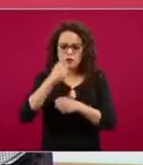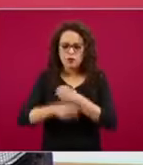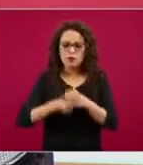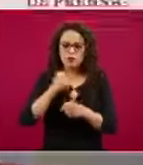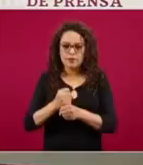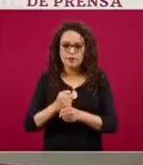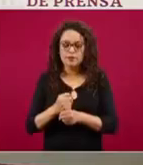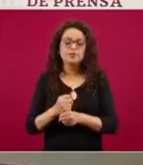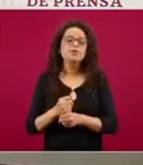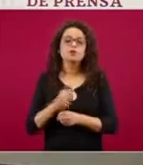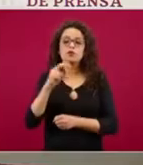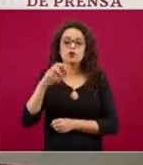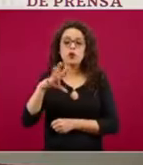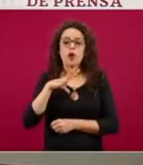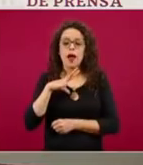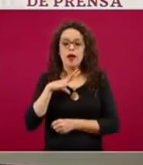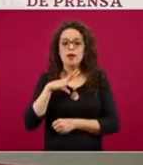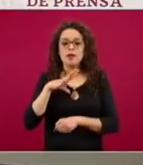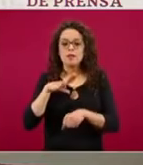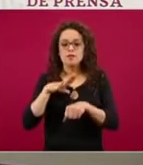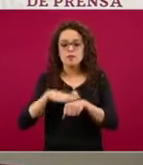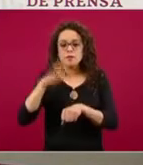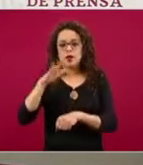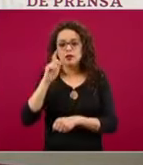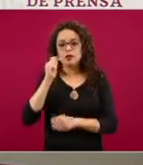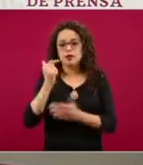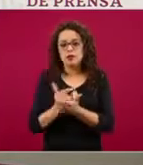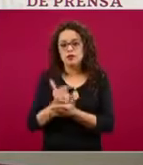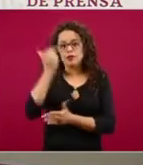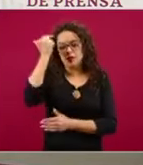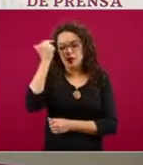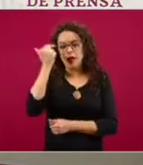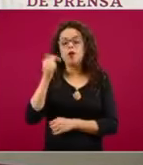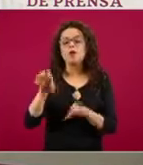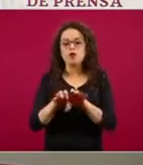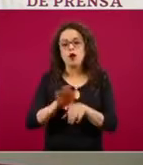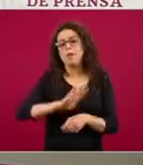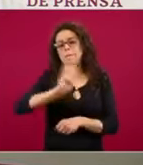tener afectaciones, en este caso la mayor afectación que es la defunción